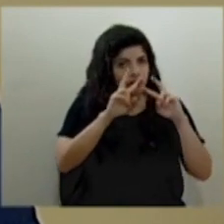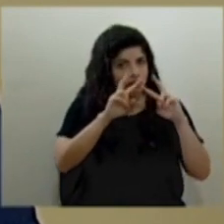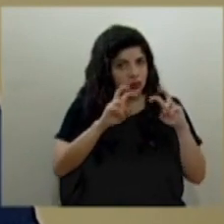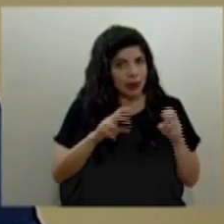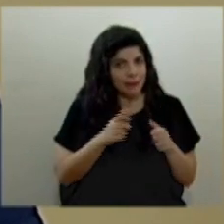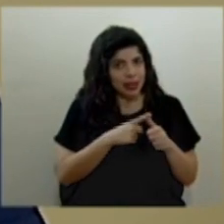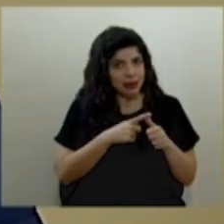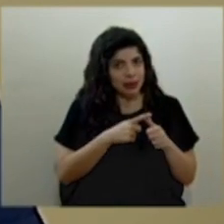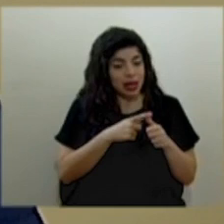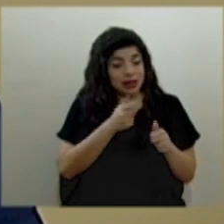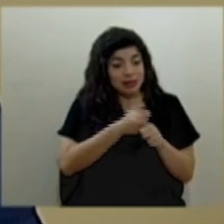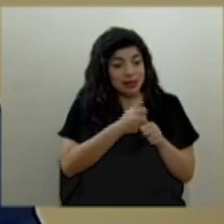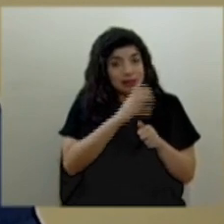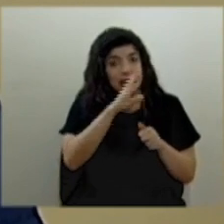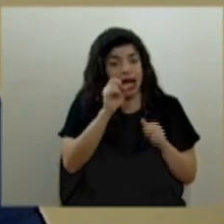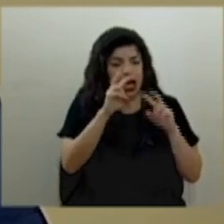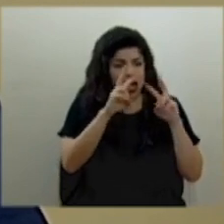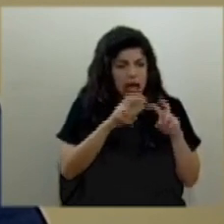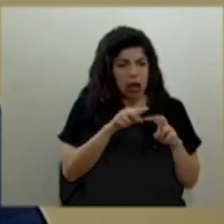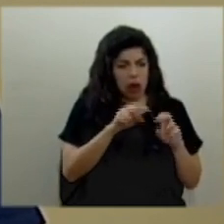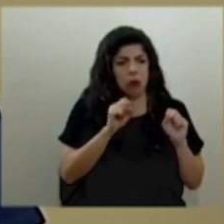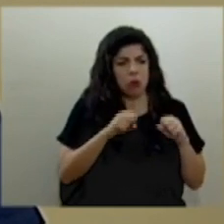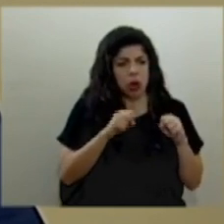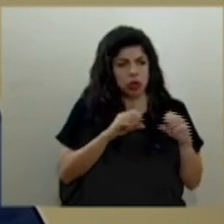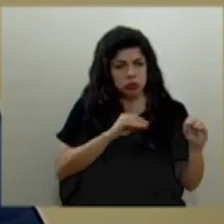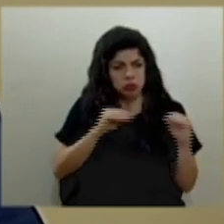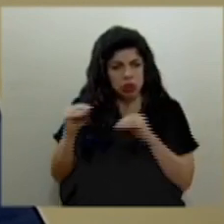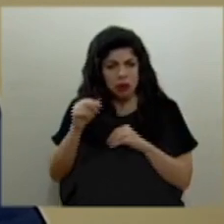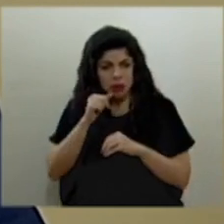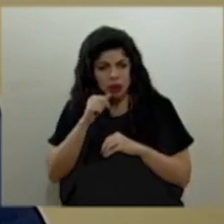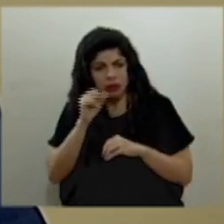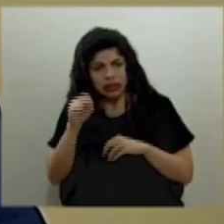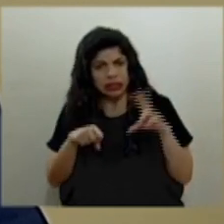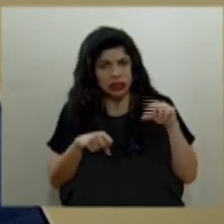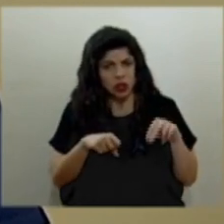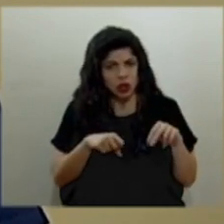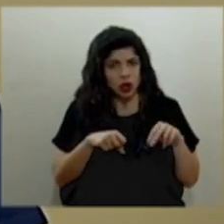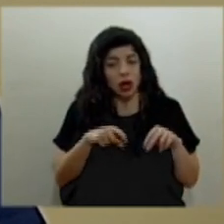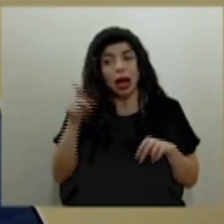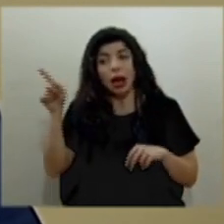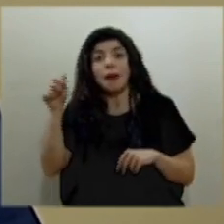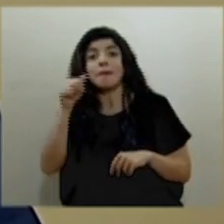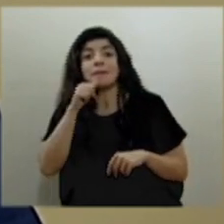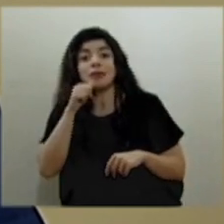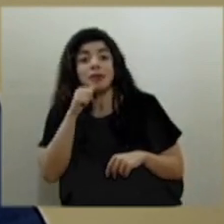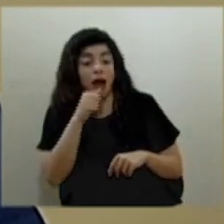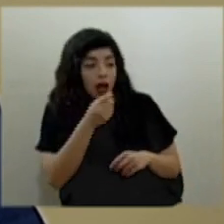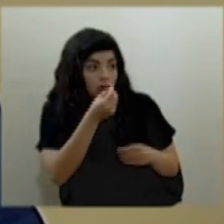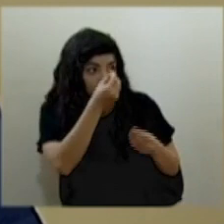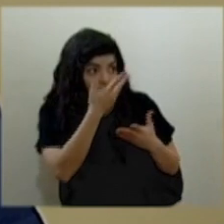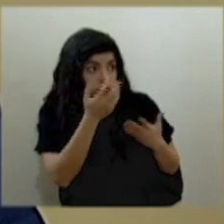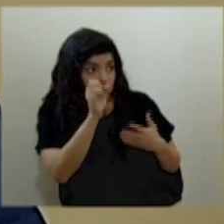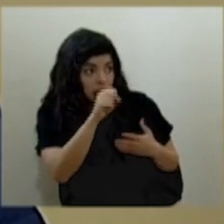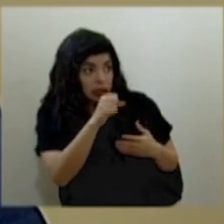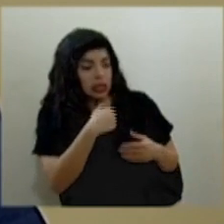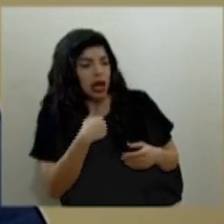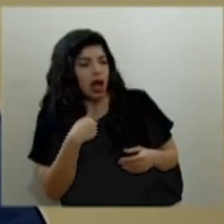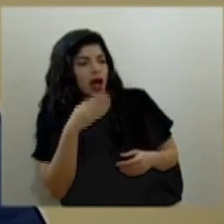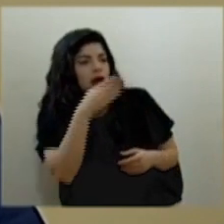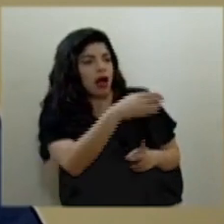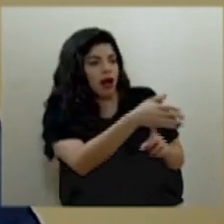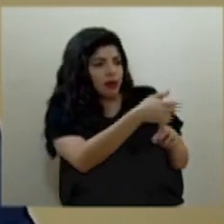que define si está en condiciones de trasladarse al centro privado, y el centro privado se encarga del traslado y del manejo del